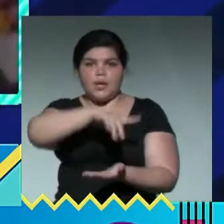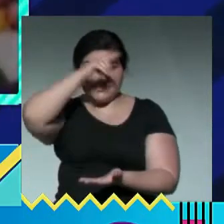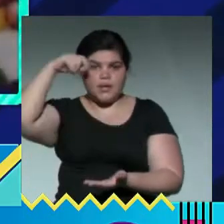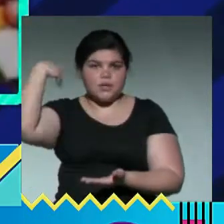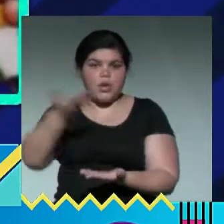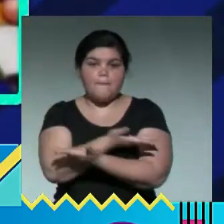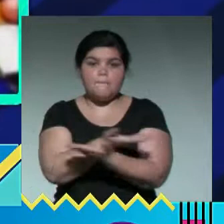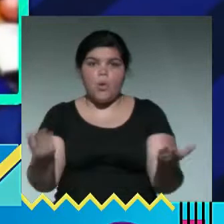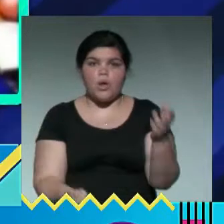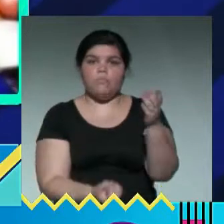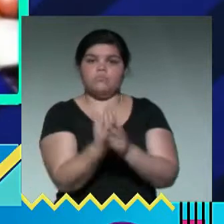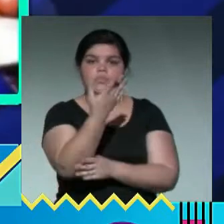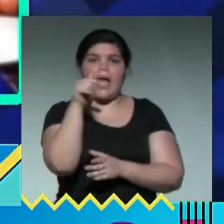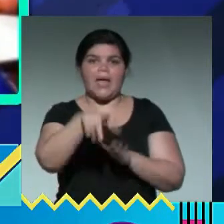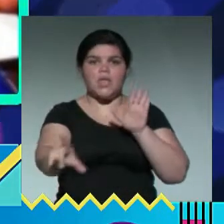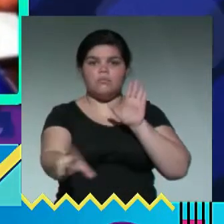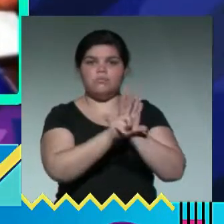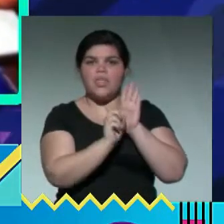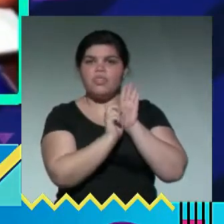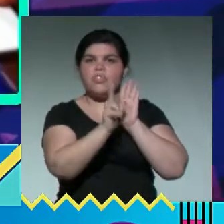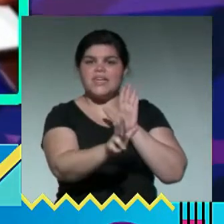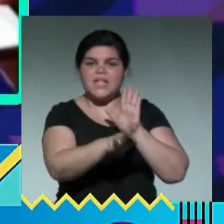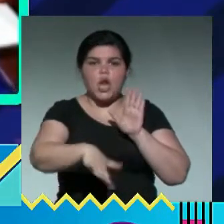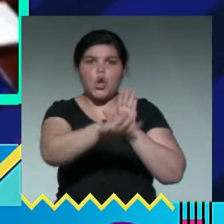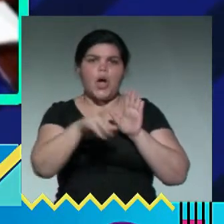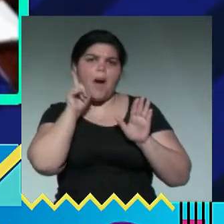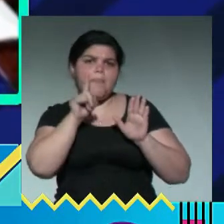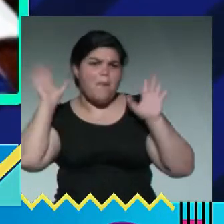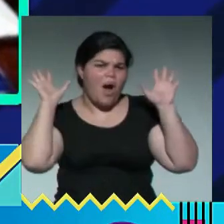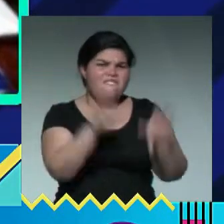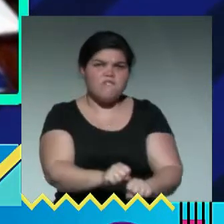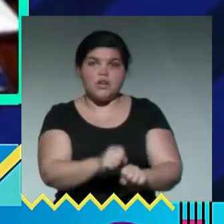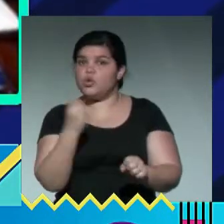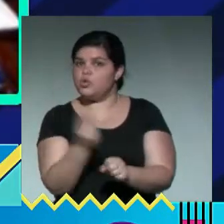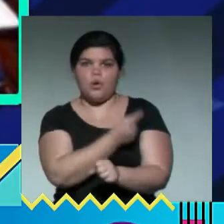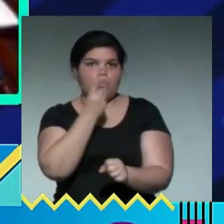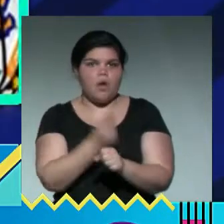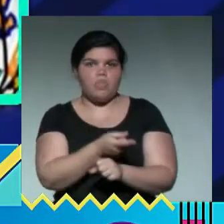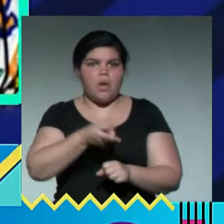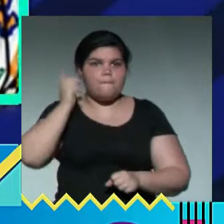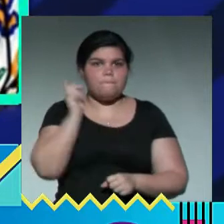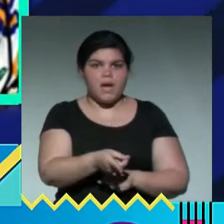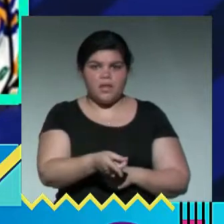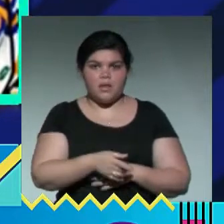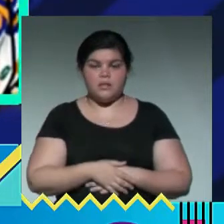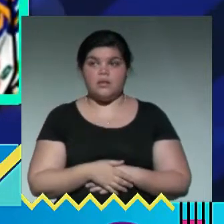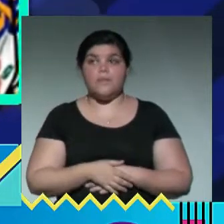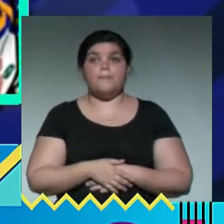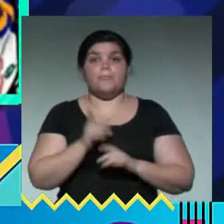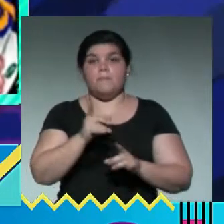una legislación que condena las conquistas territoriales realizadas por la fuerza. Pero hasta ese momento, y en el siglo